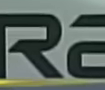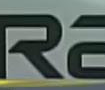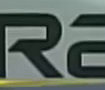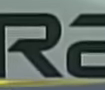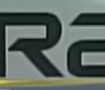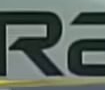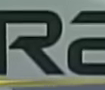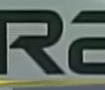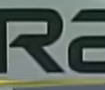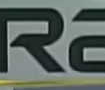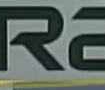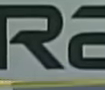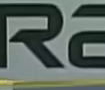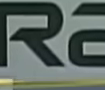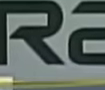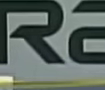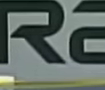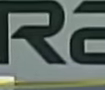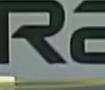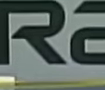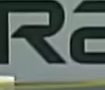cierto, concluye la